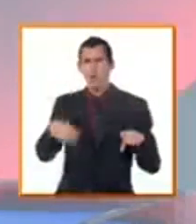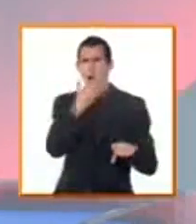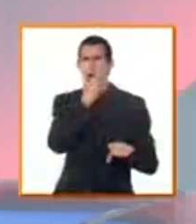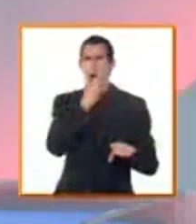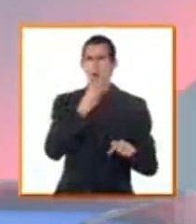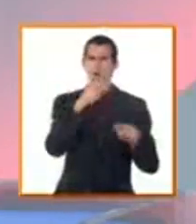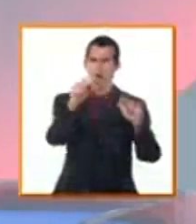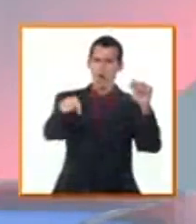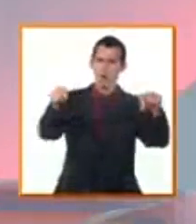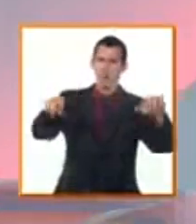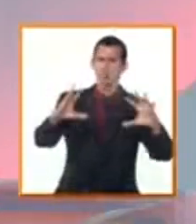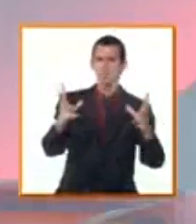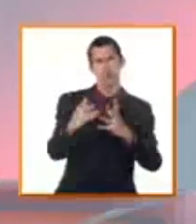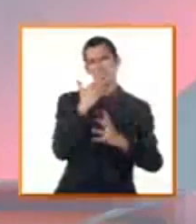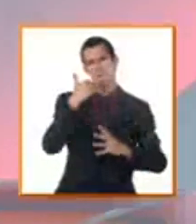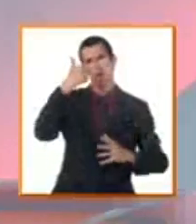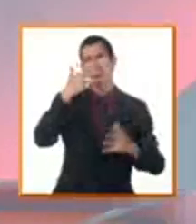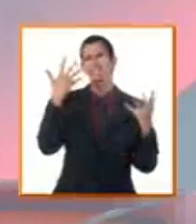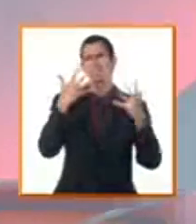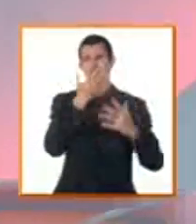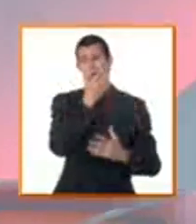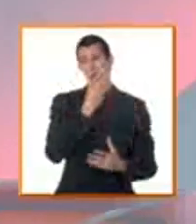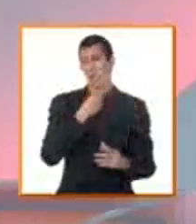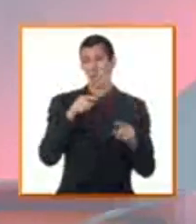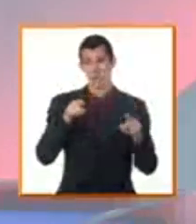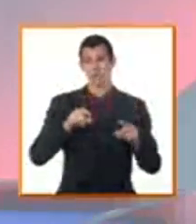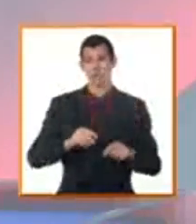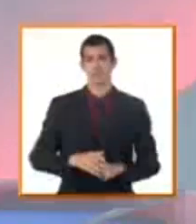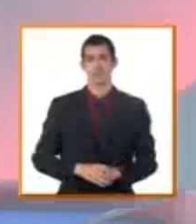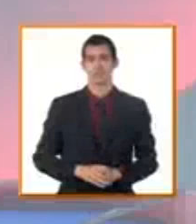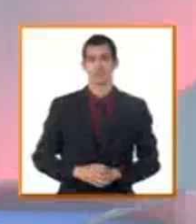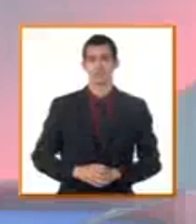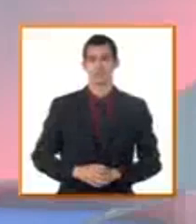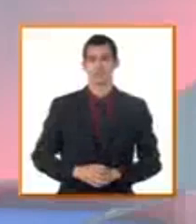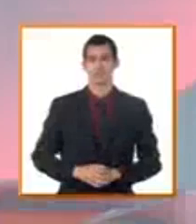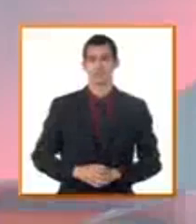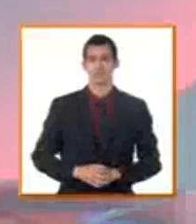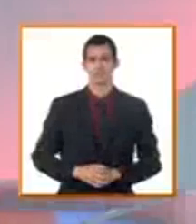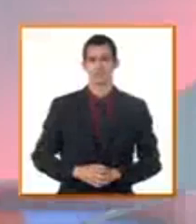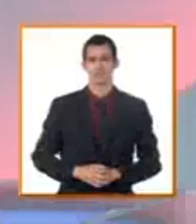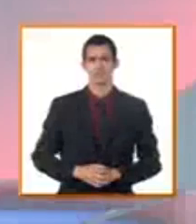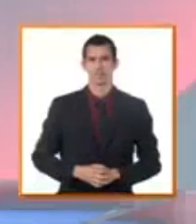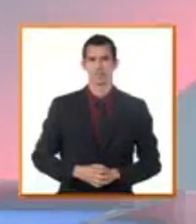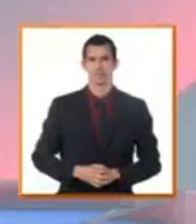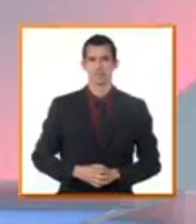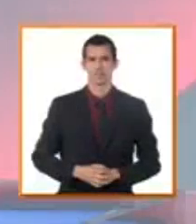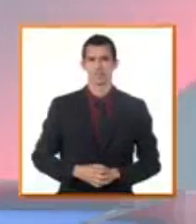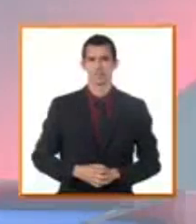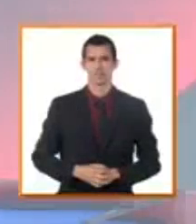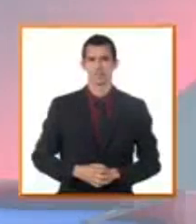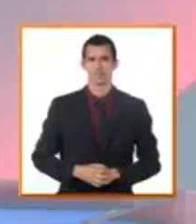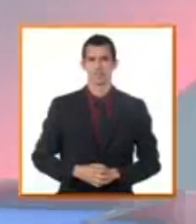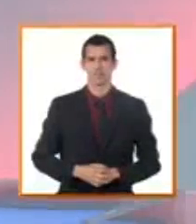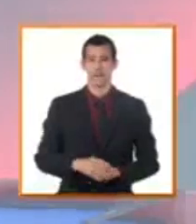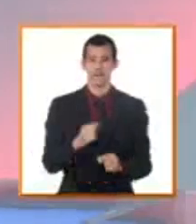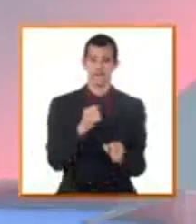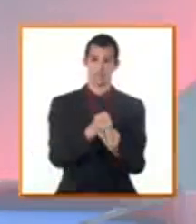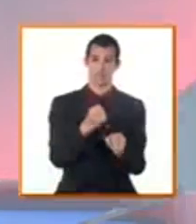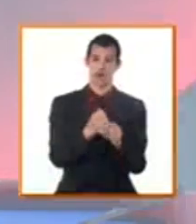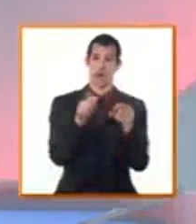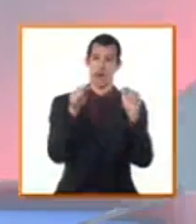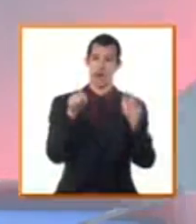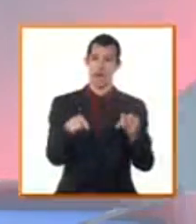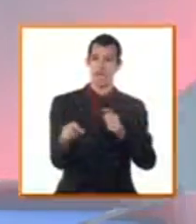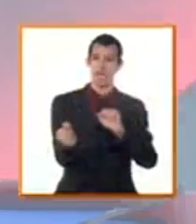en el combate a las drogas. Nosotros el 67% de nuestras fuerzas que están directamente controladas a aduaneros son jóvenes de